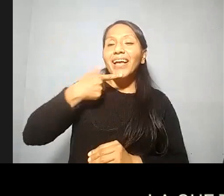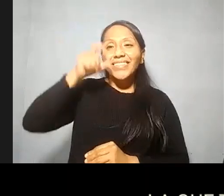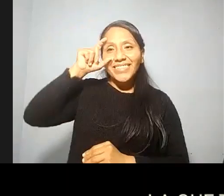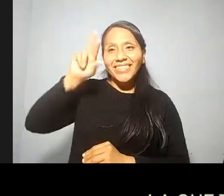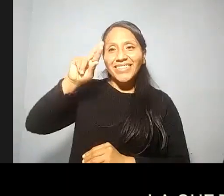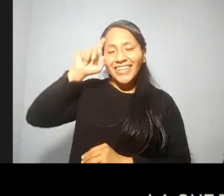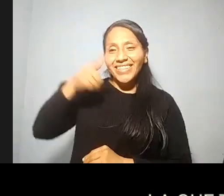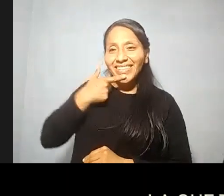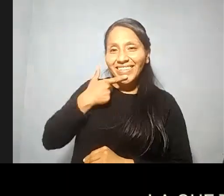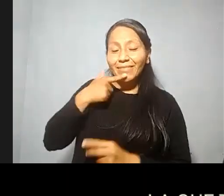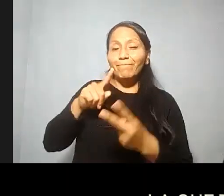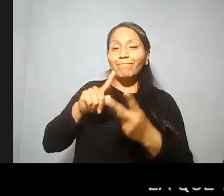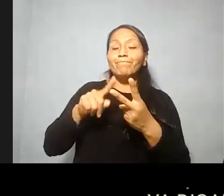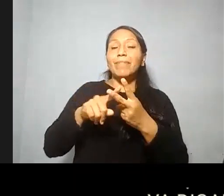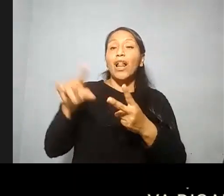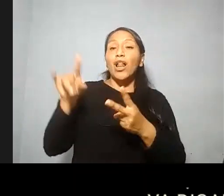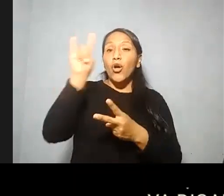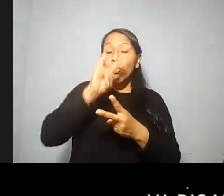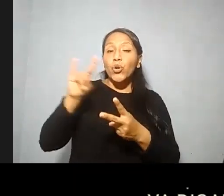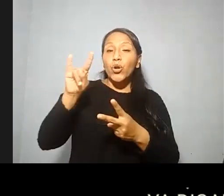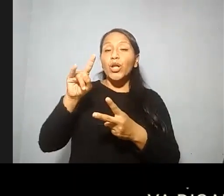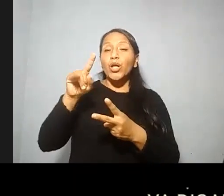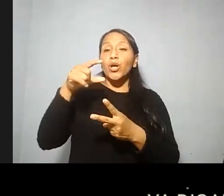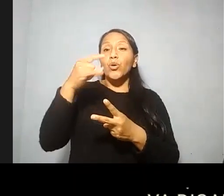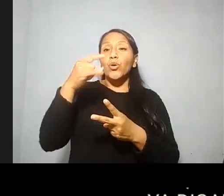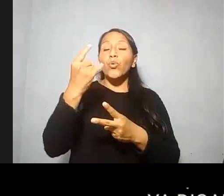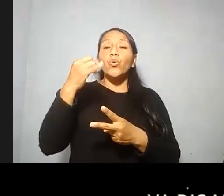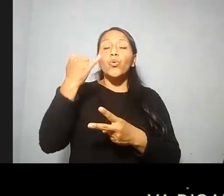La Universidad de Cuyo,